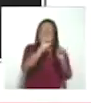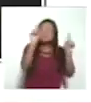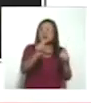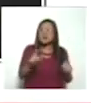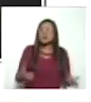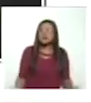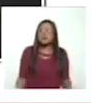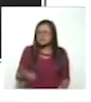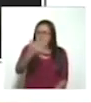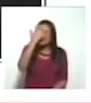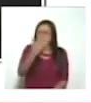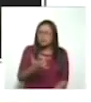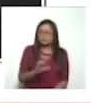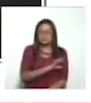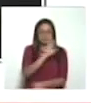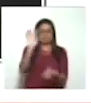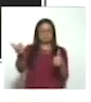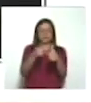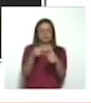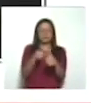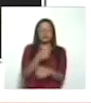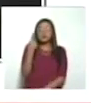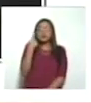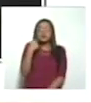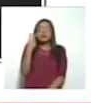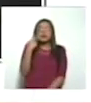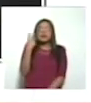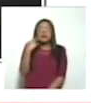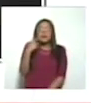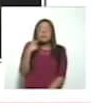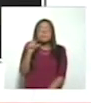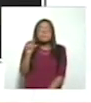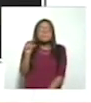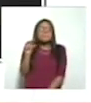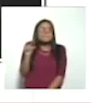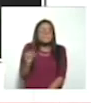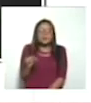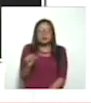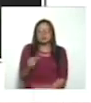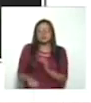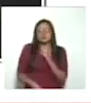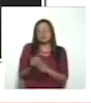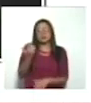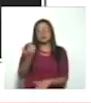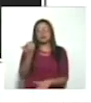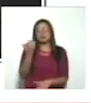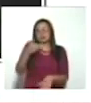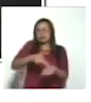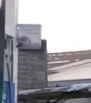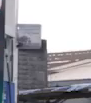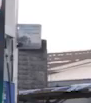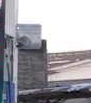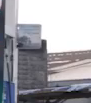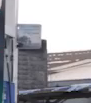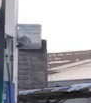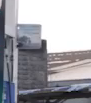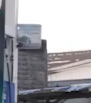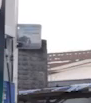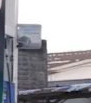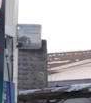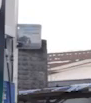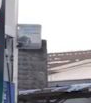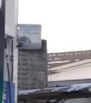Colombia. Primero, cada día es más barato producir gasolina y se los voy a demostrar.